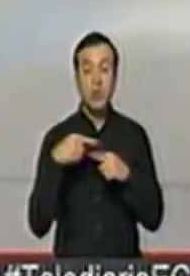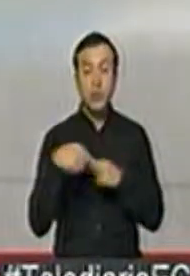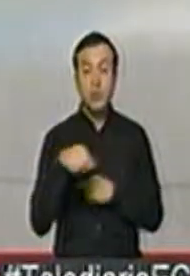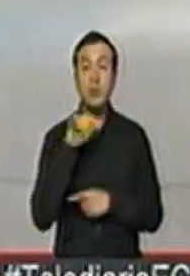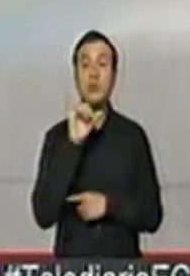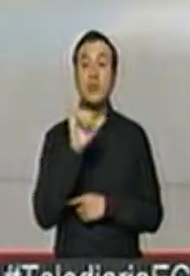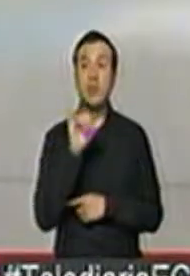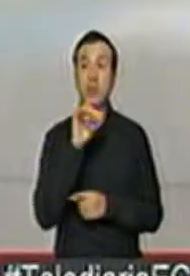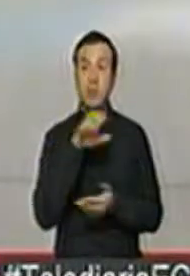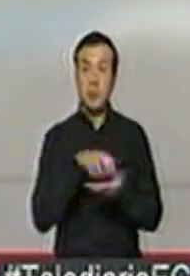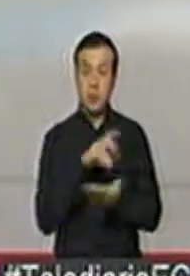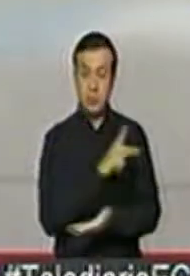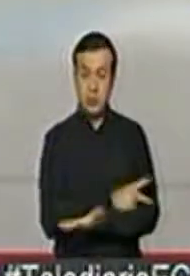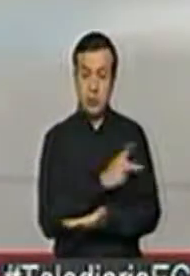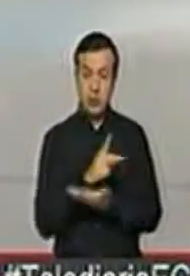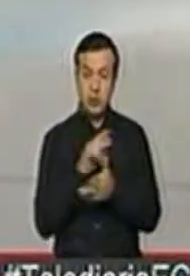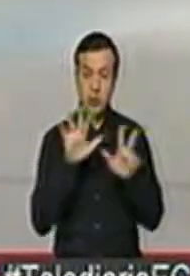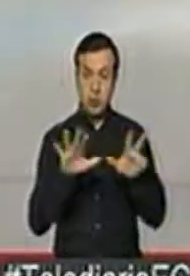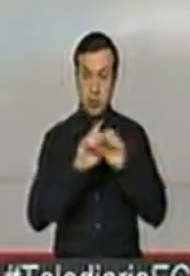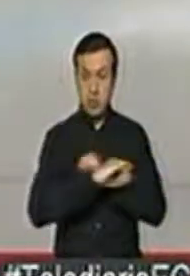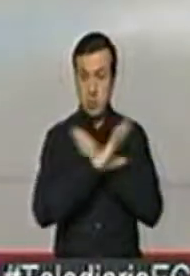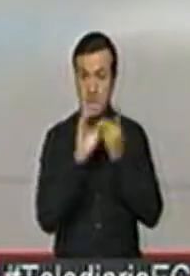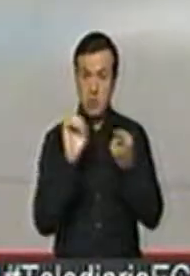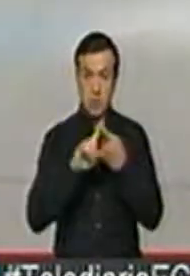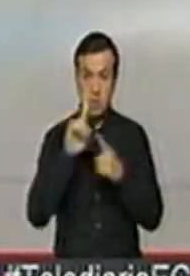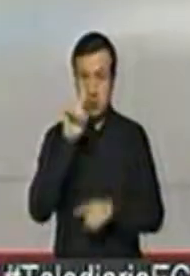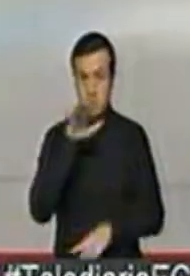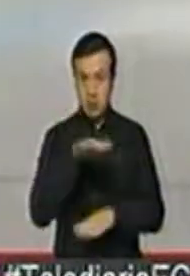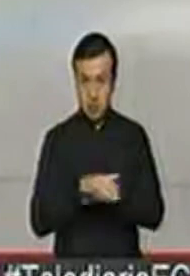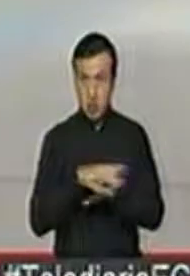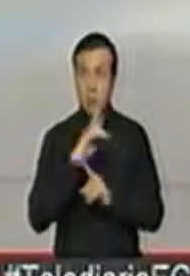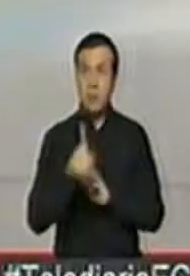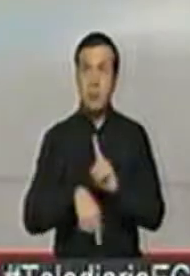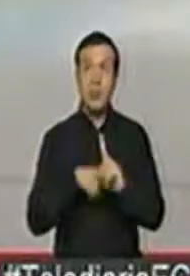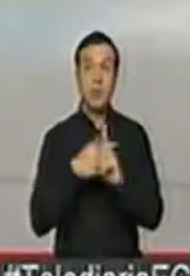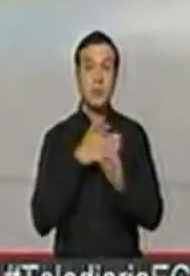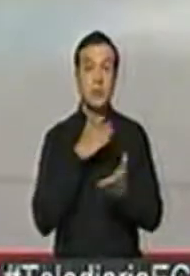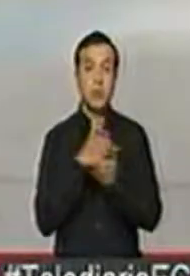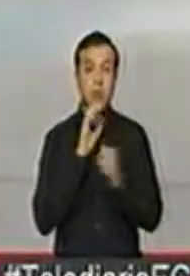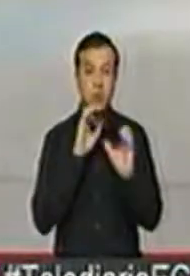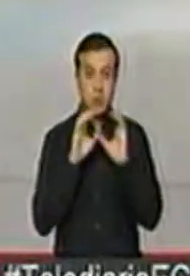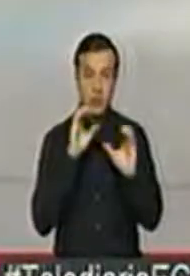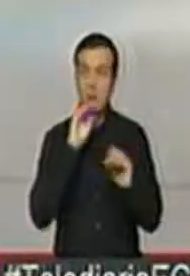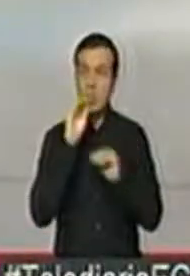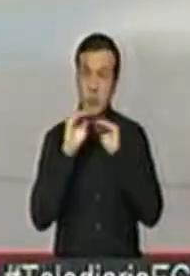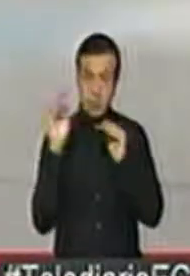para Pichincha de 8:00 a.m. a 1:00 p.m. y también comprometo a los medios de comunicación a